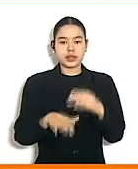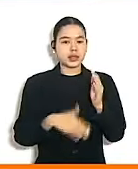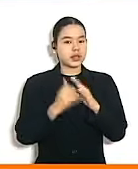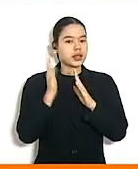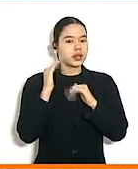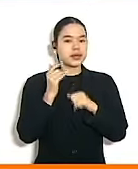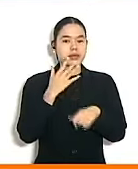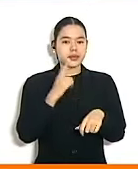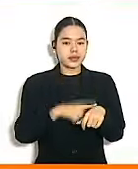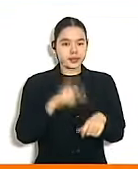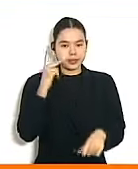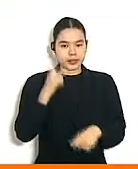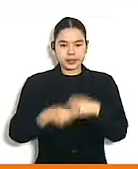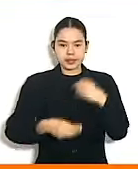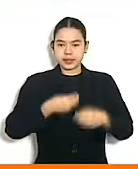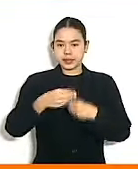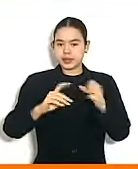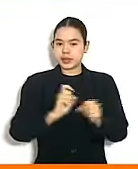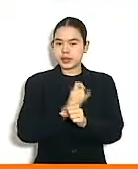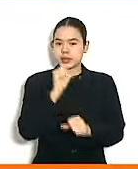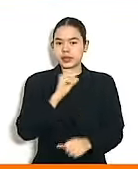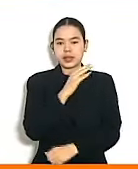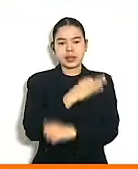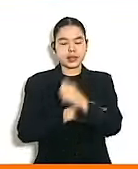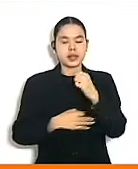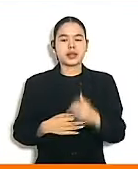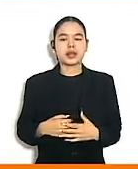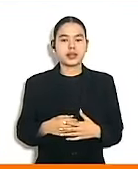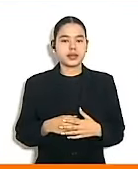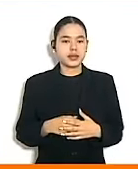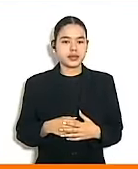suerte porque la esfera afortunada para esta tarde es